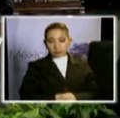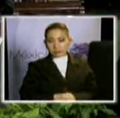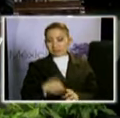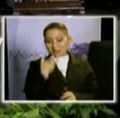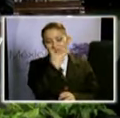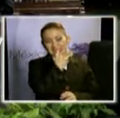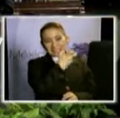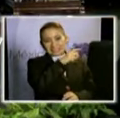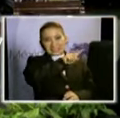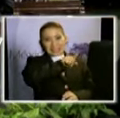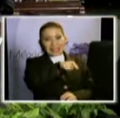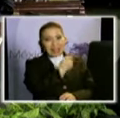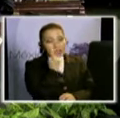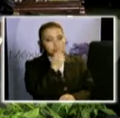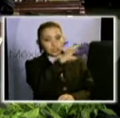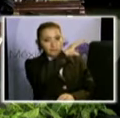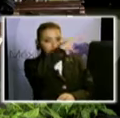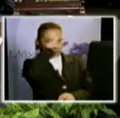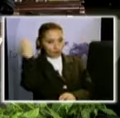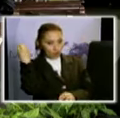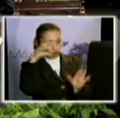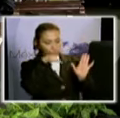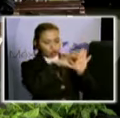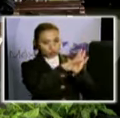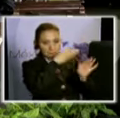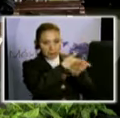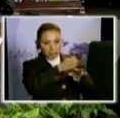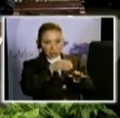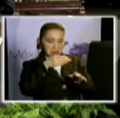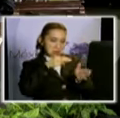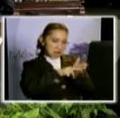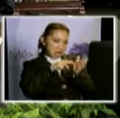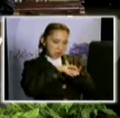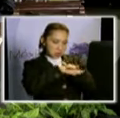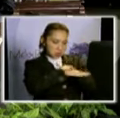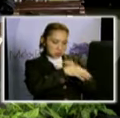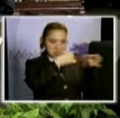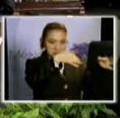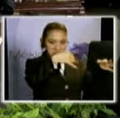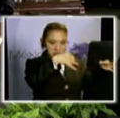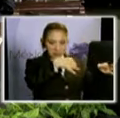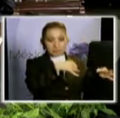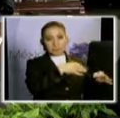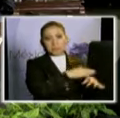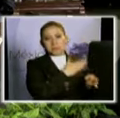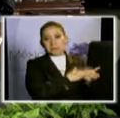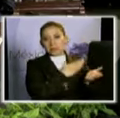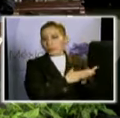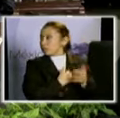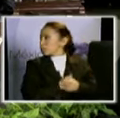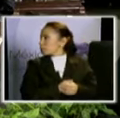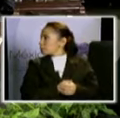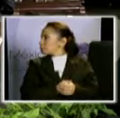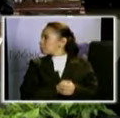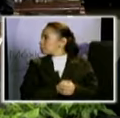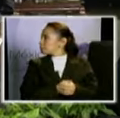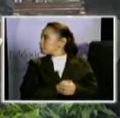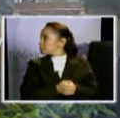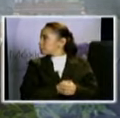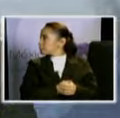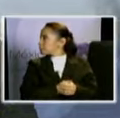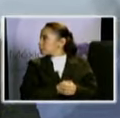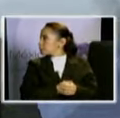Esta es una fotografía impresa en blanco y negro ahí está, en